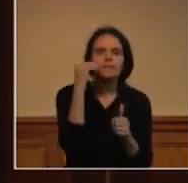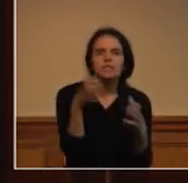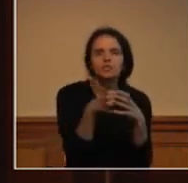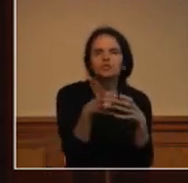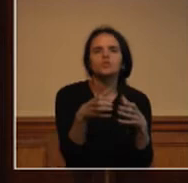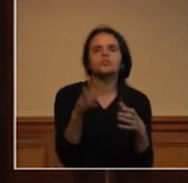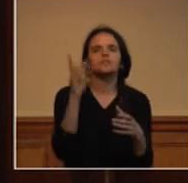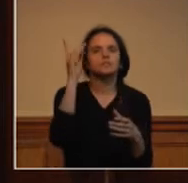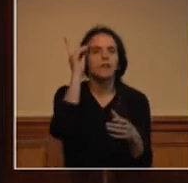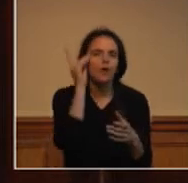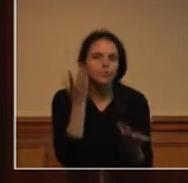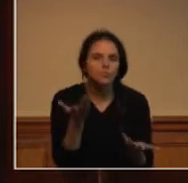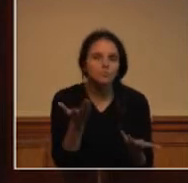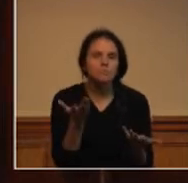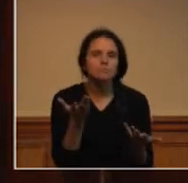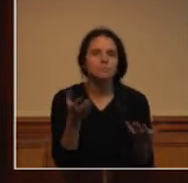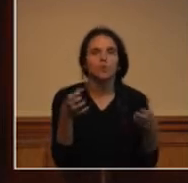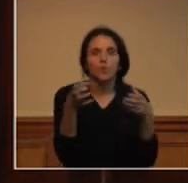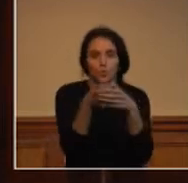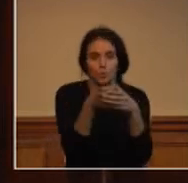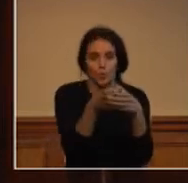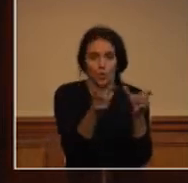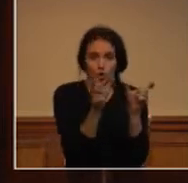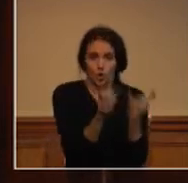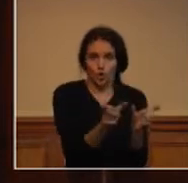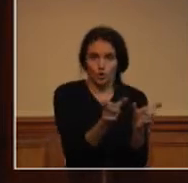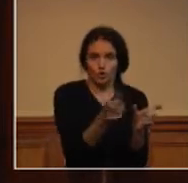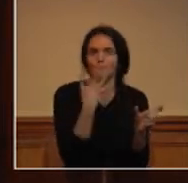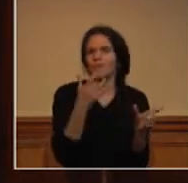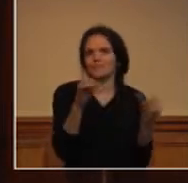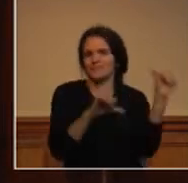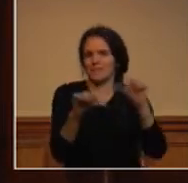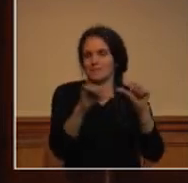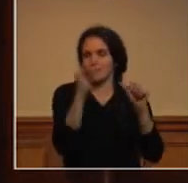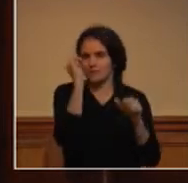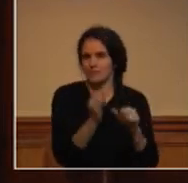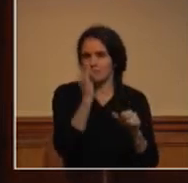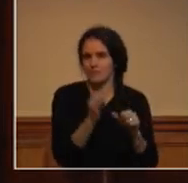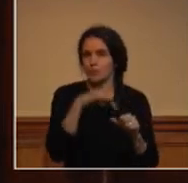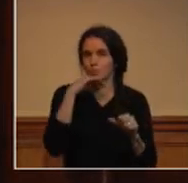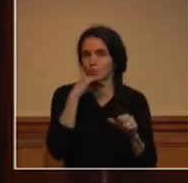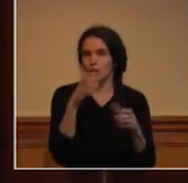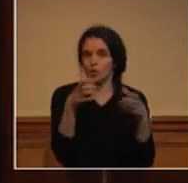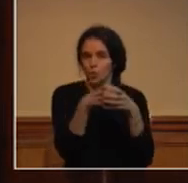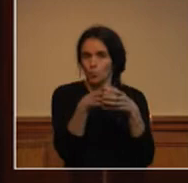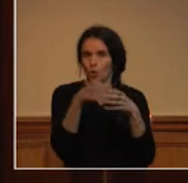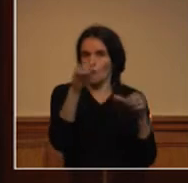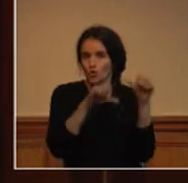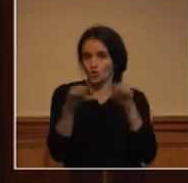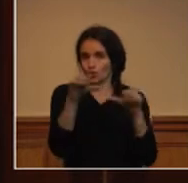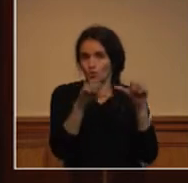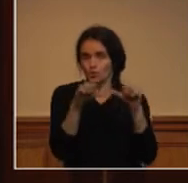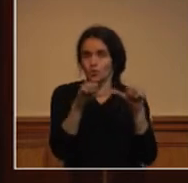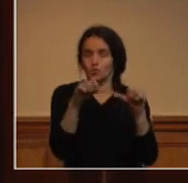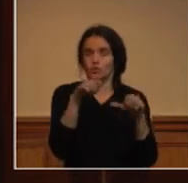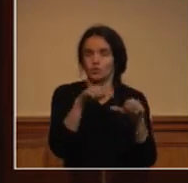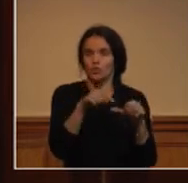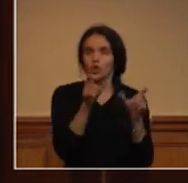Down, propusimos un grupo control, porque en ciencia uno siempre tiene que tener un grupo control pareado